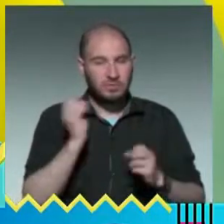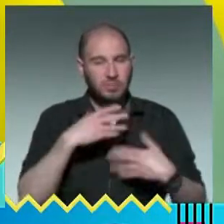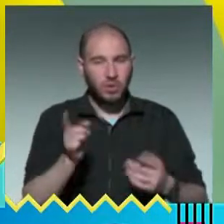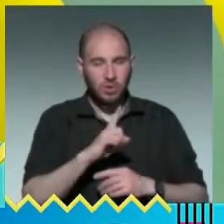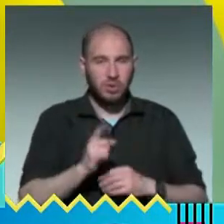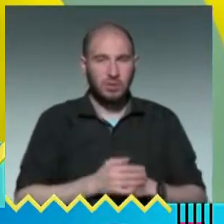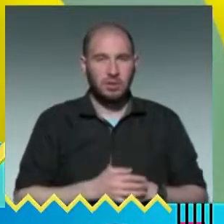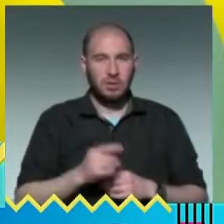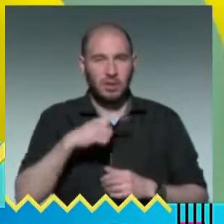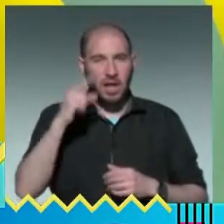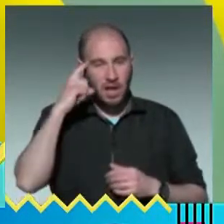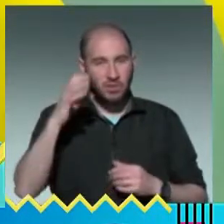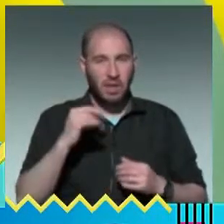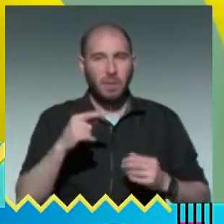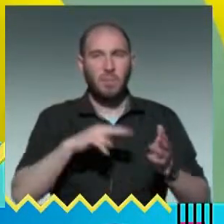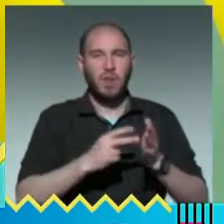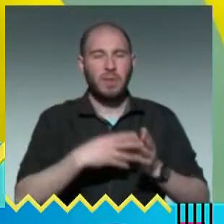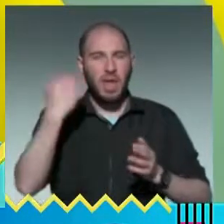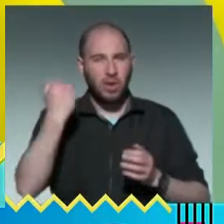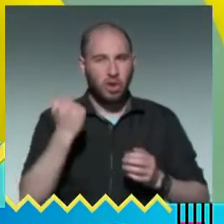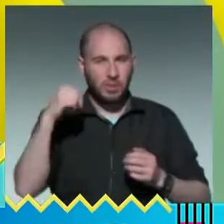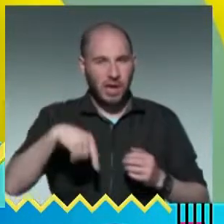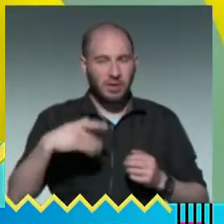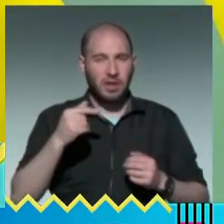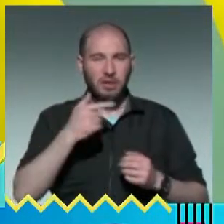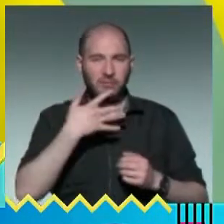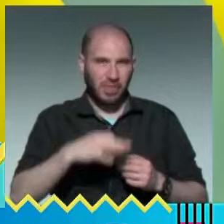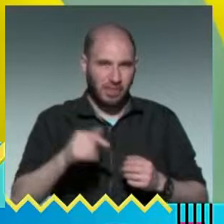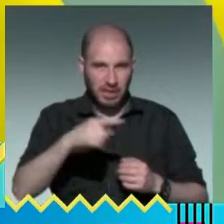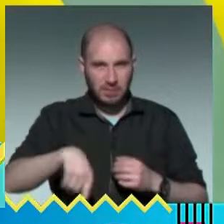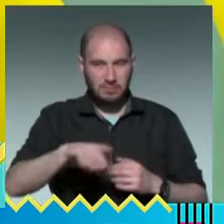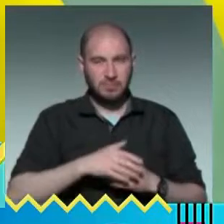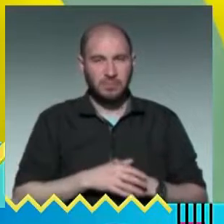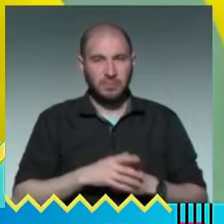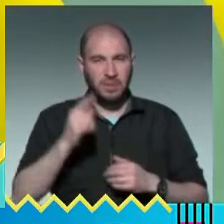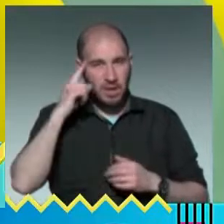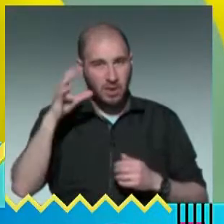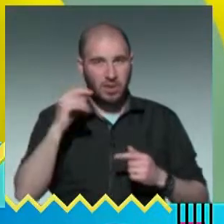sino creo que hay que tener en cuenta la coyuntura económica que se está viviendo en la realidad, hay que tener en cuenta esas cuestiones